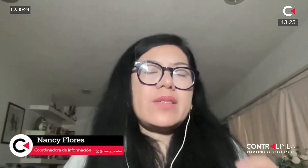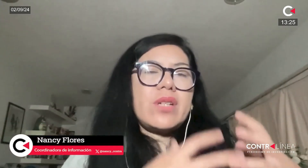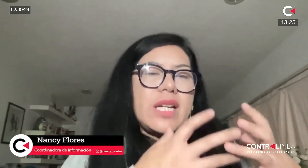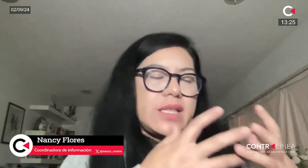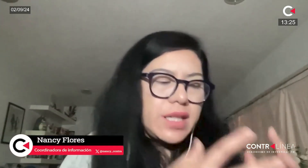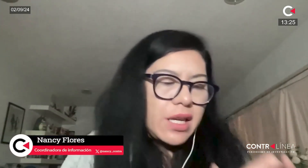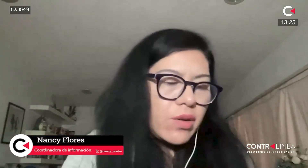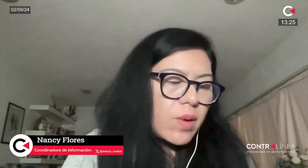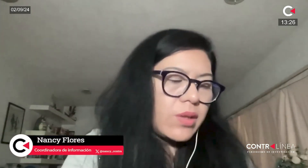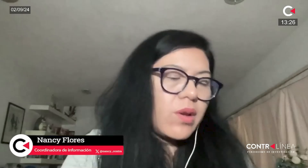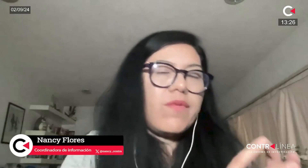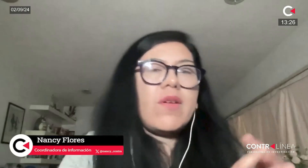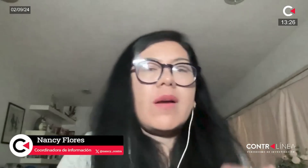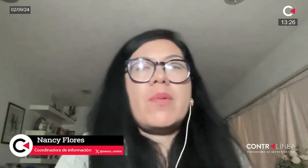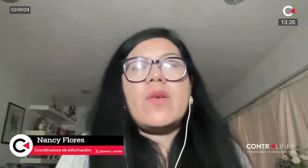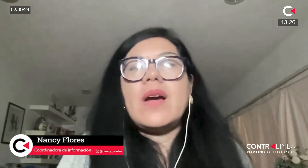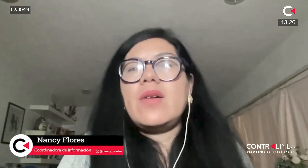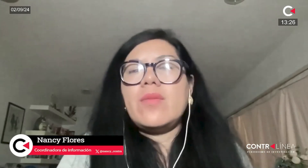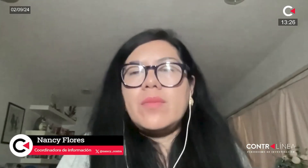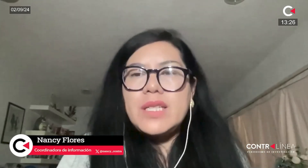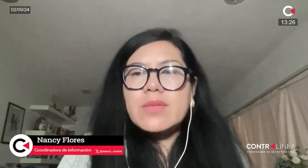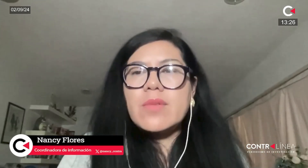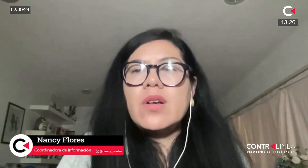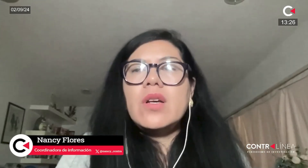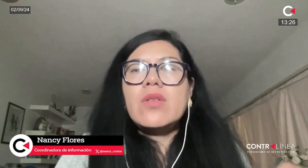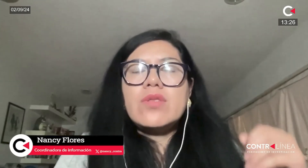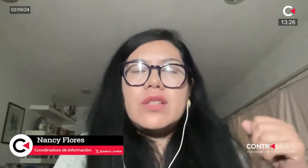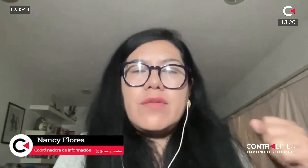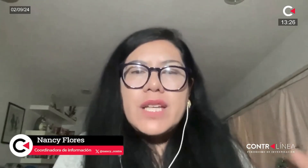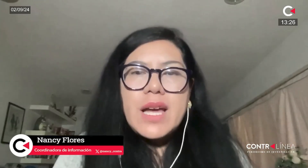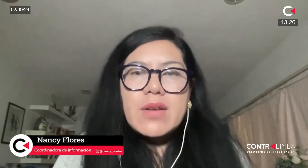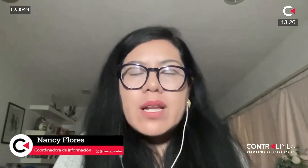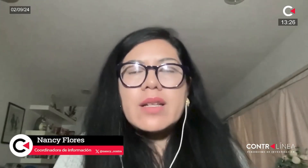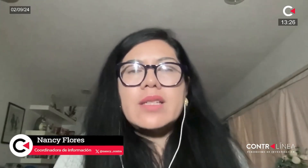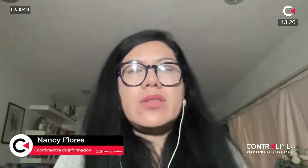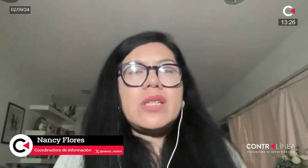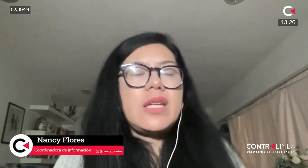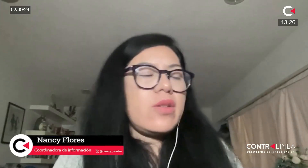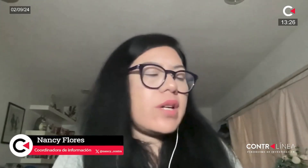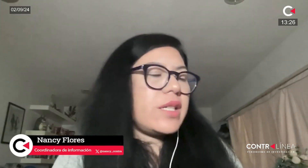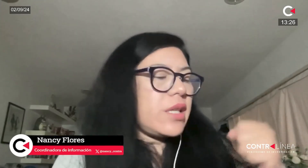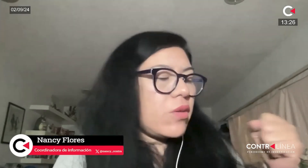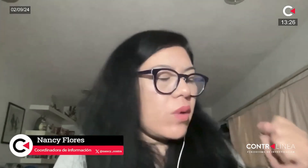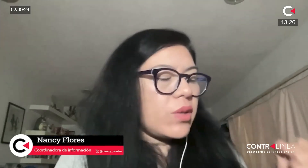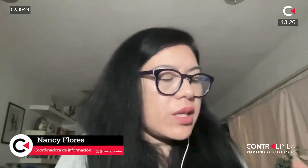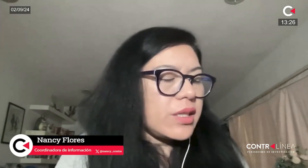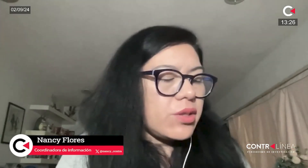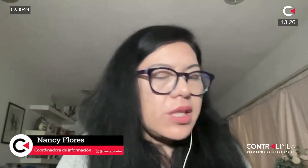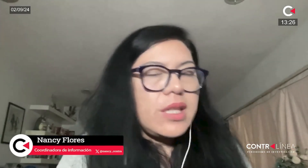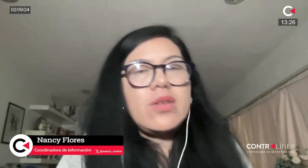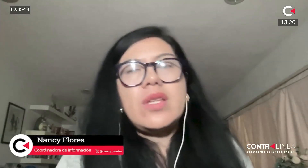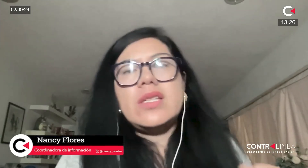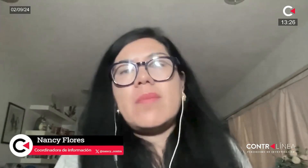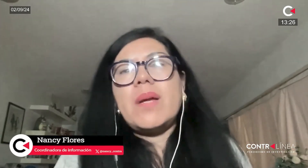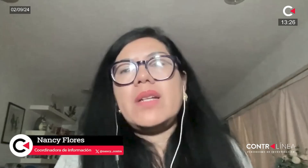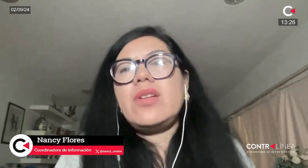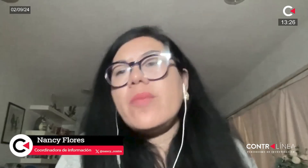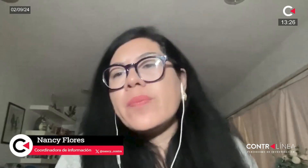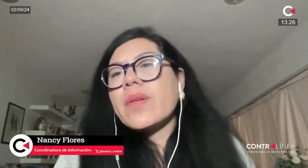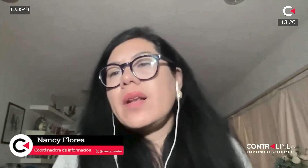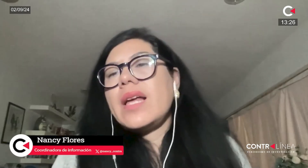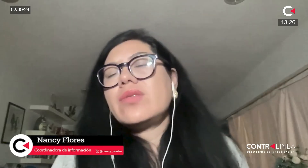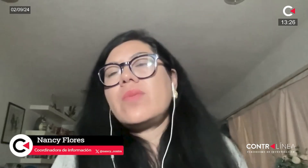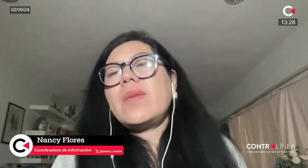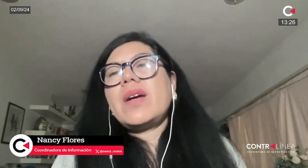largo plazo. ¿Qué hicieron cuando el FOAPROA? Lo mismo. Justificaron a Ernesto Zedillo. ¿Qué hicieron cuando Ernesto Zedillo